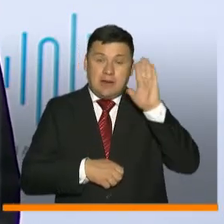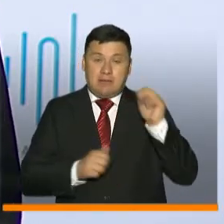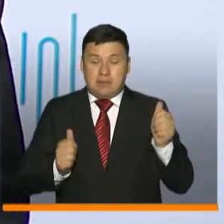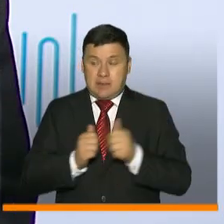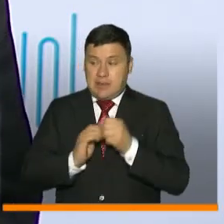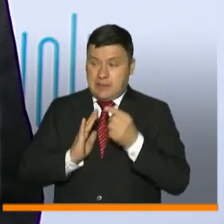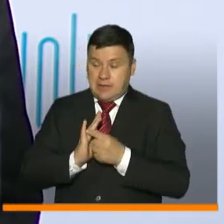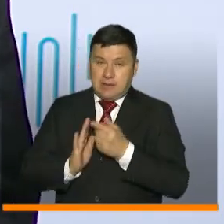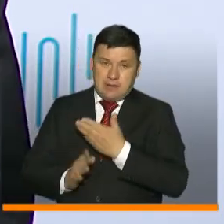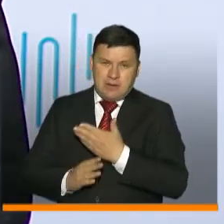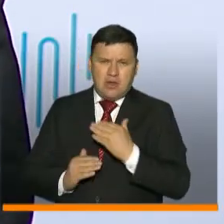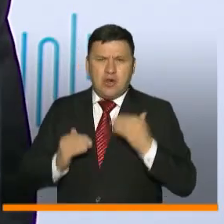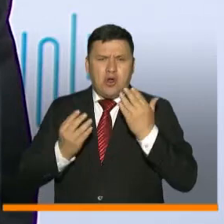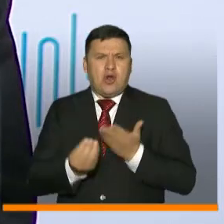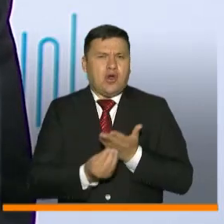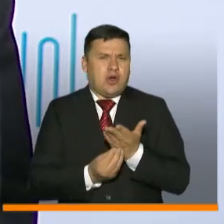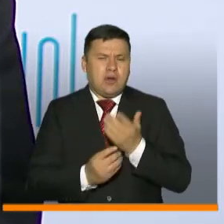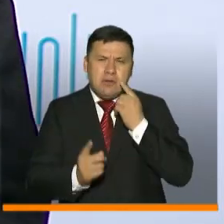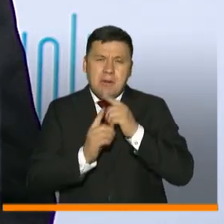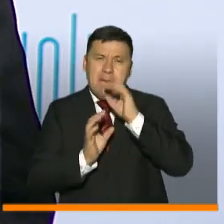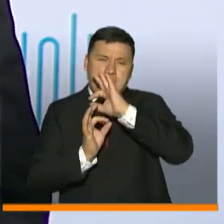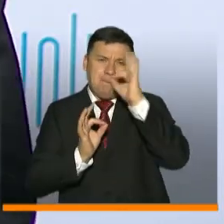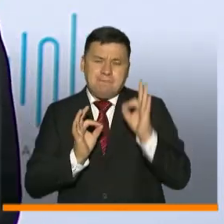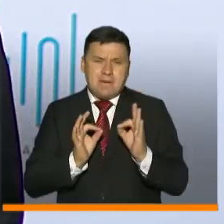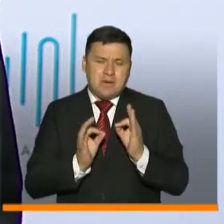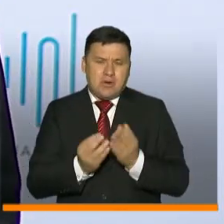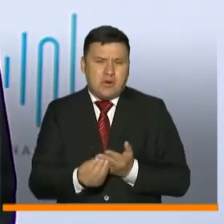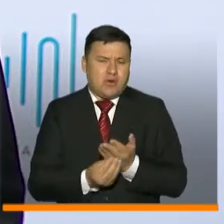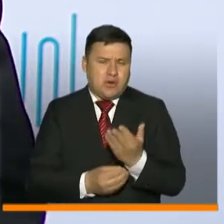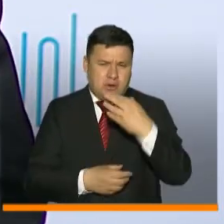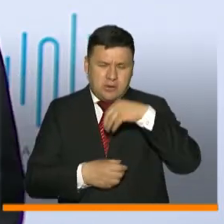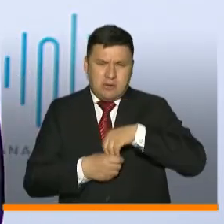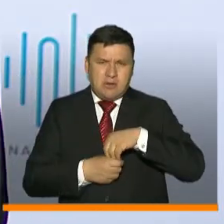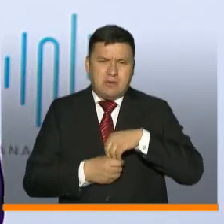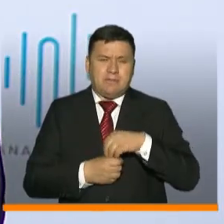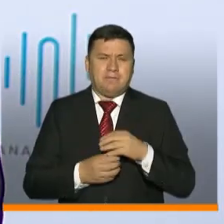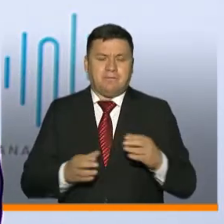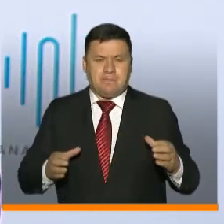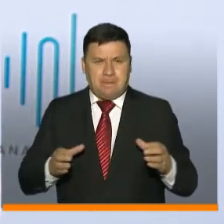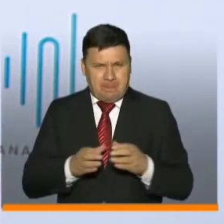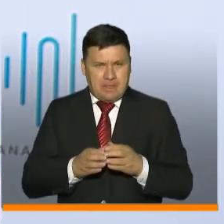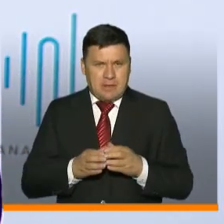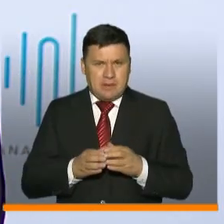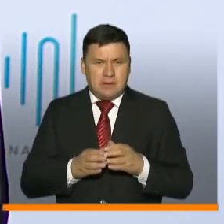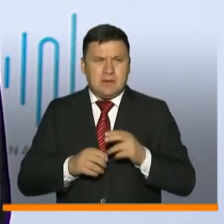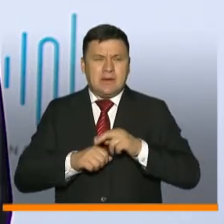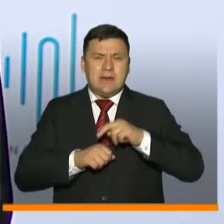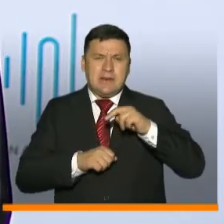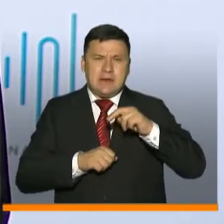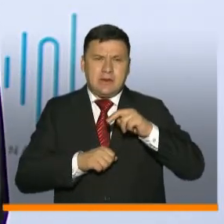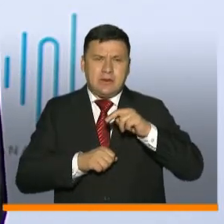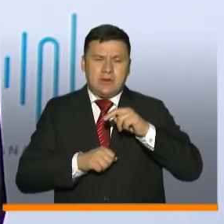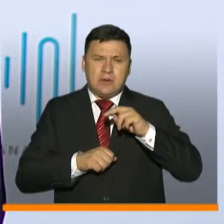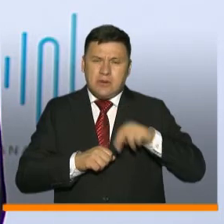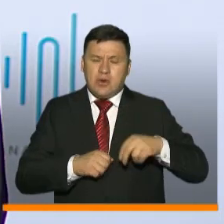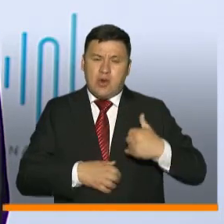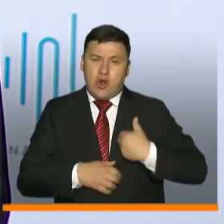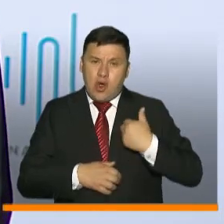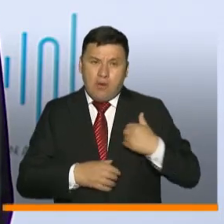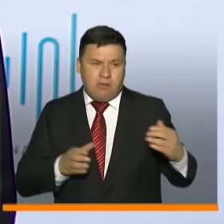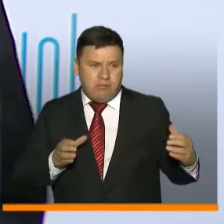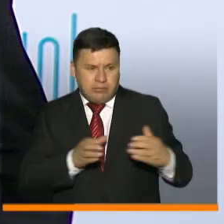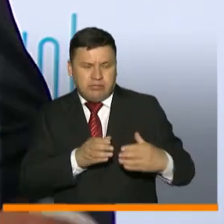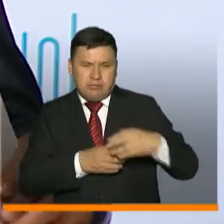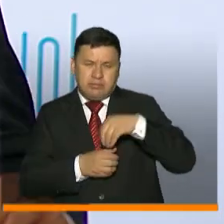Primera Dama, con la Alta Consejería para las Regiones, con la Alta Consejería para la Niñez, la Juventud y la